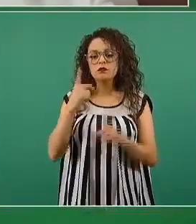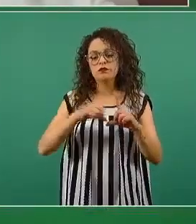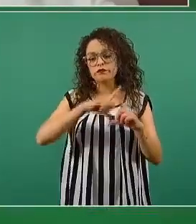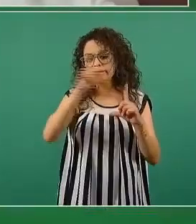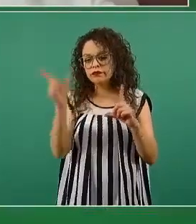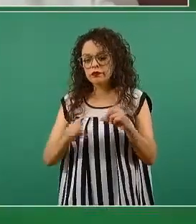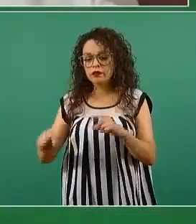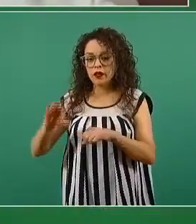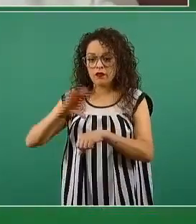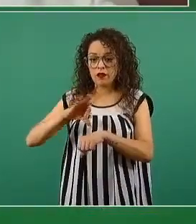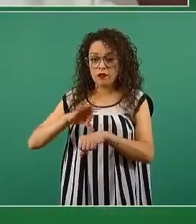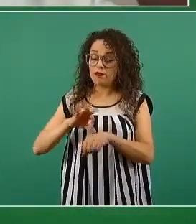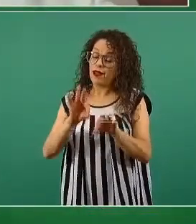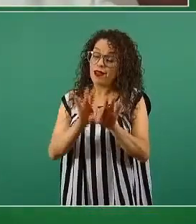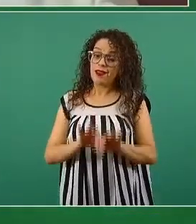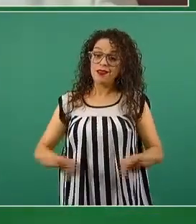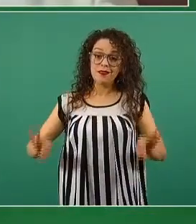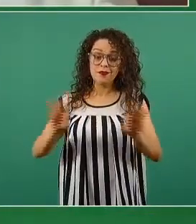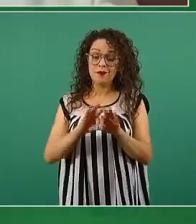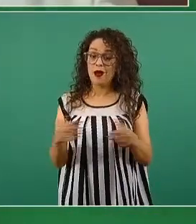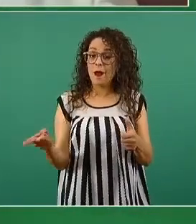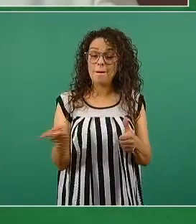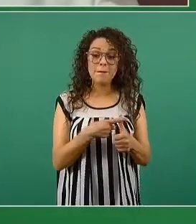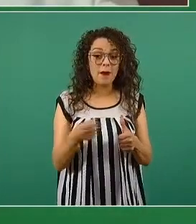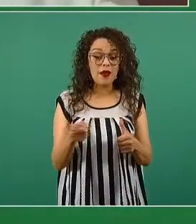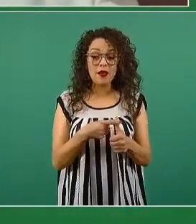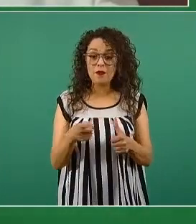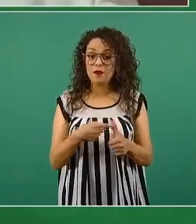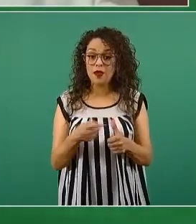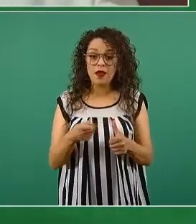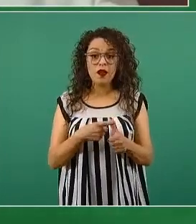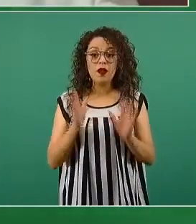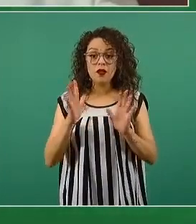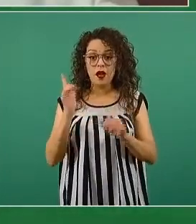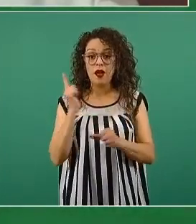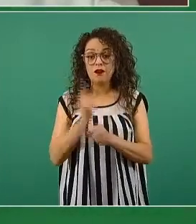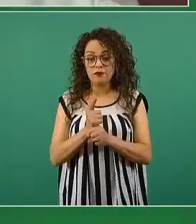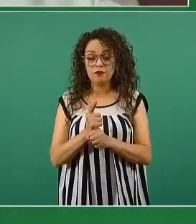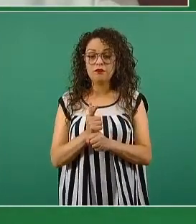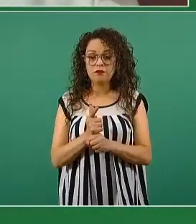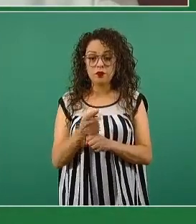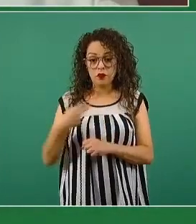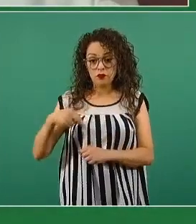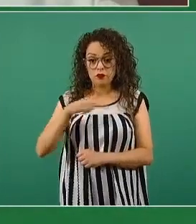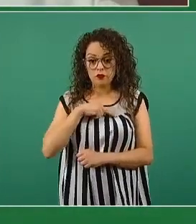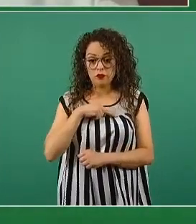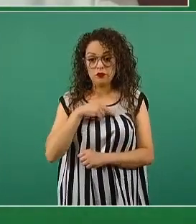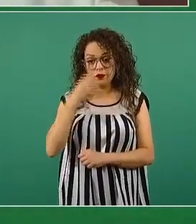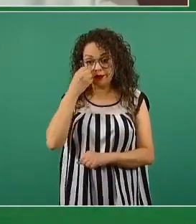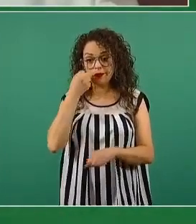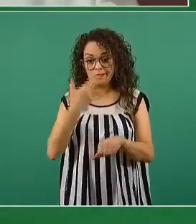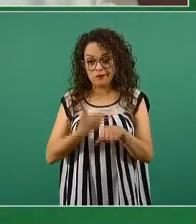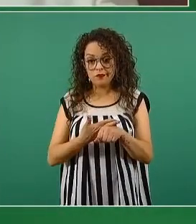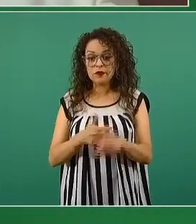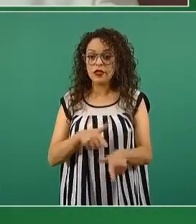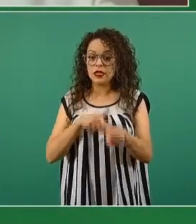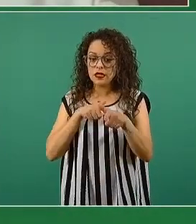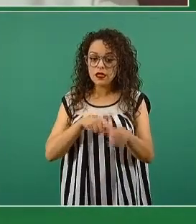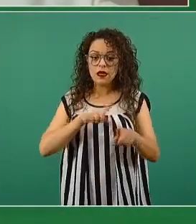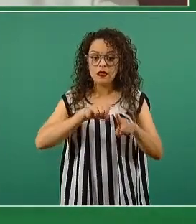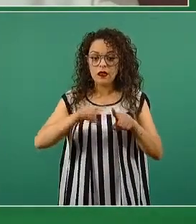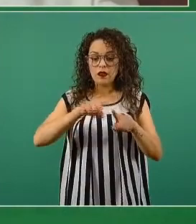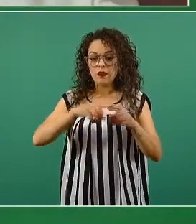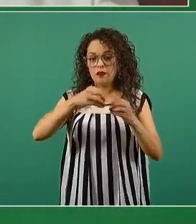es una prioridad que hemos visto desde la Secretaría. Estamos trabajando en